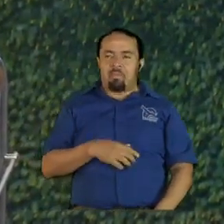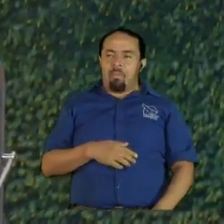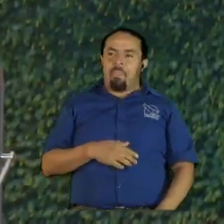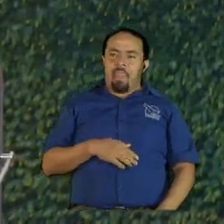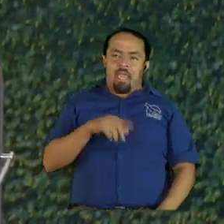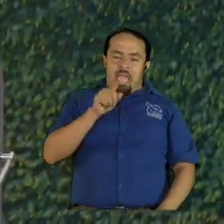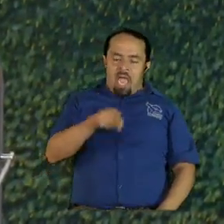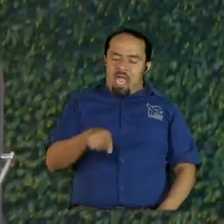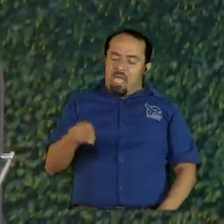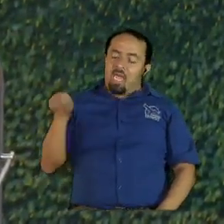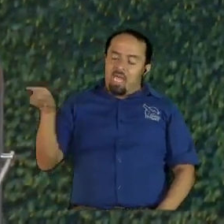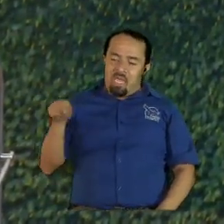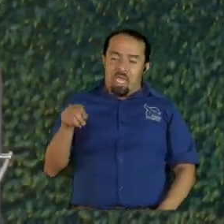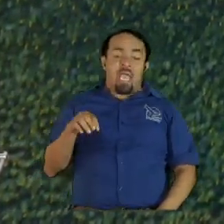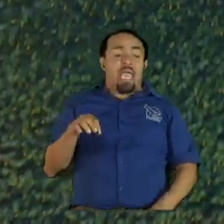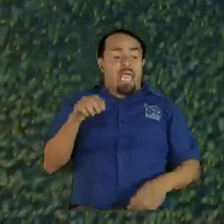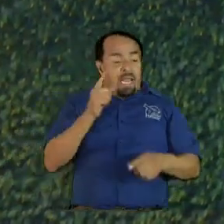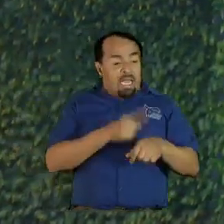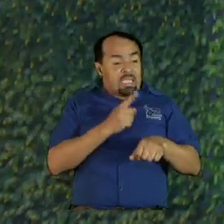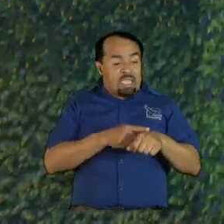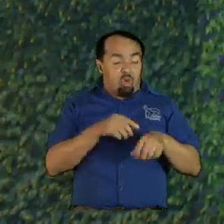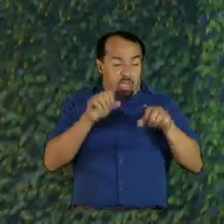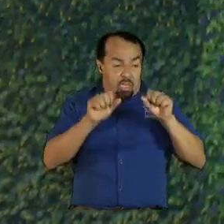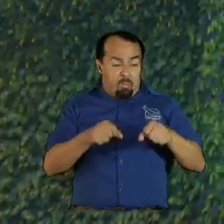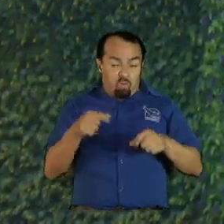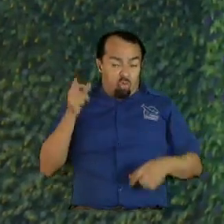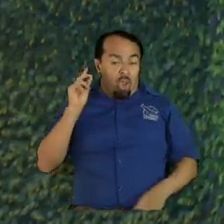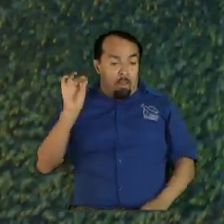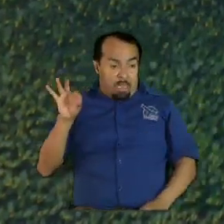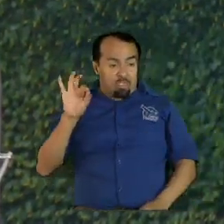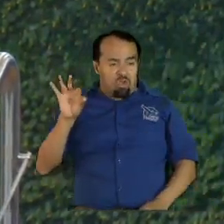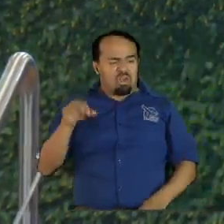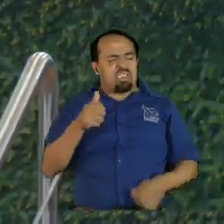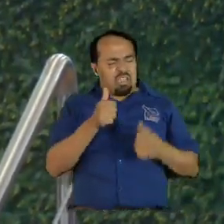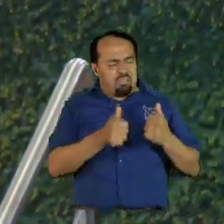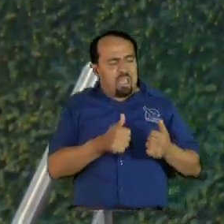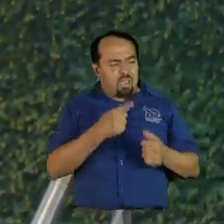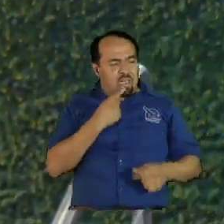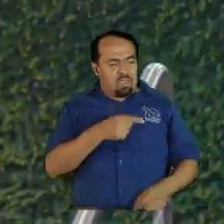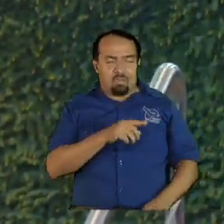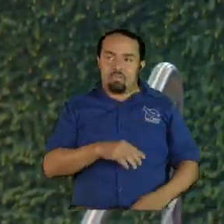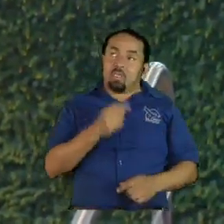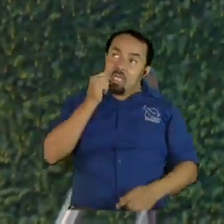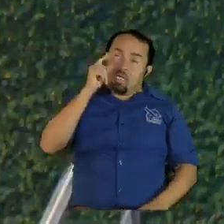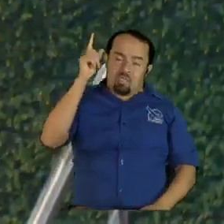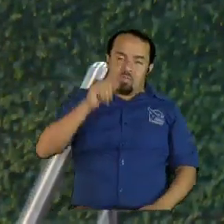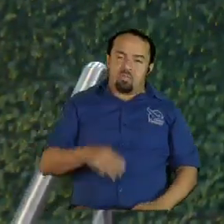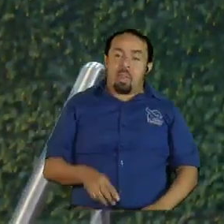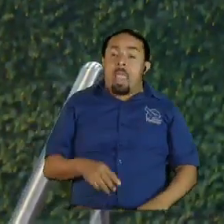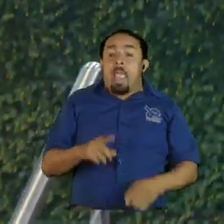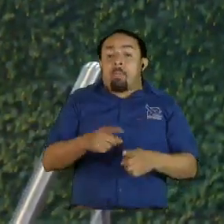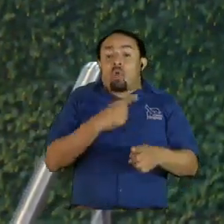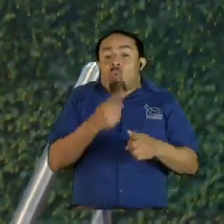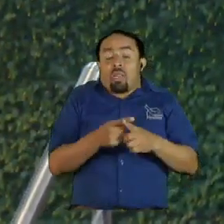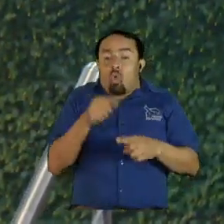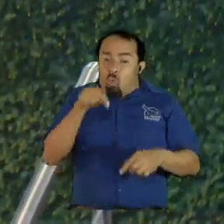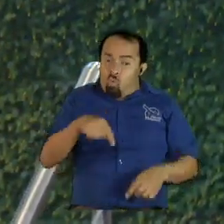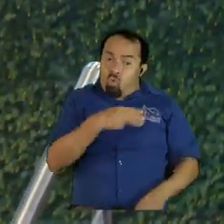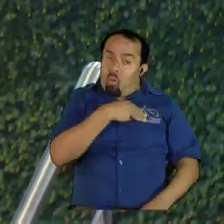Ahí en la delegación funcionó el castigo. Ahí lo vamos a dejar. ¿Pero qué es lo que pasa cuando uno como